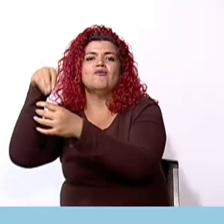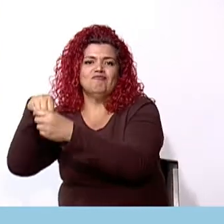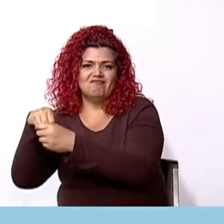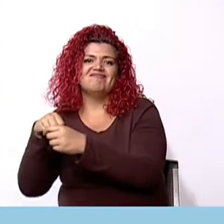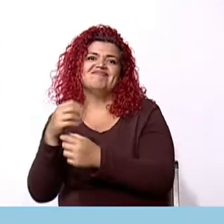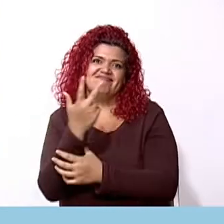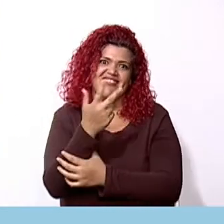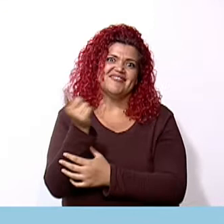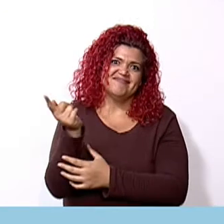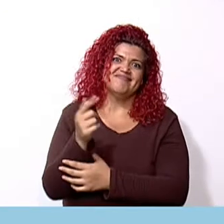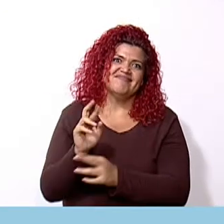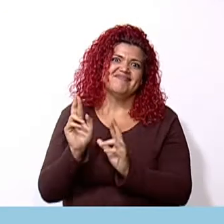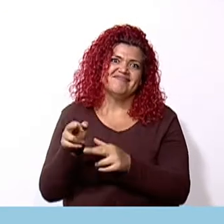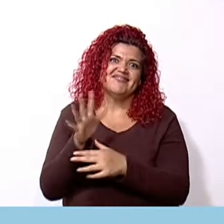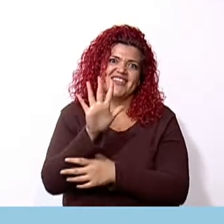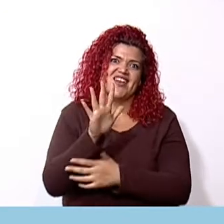bien.